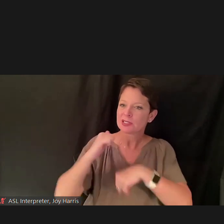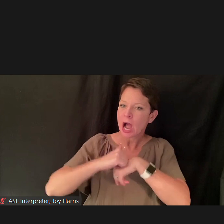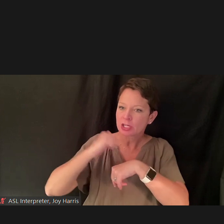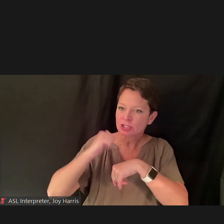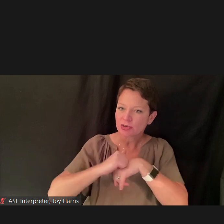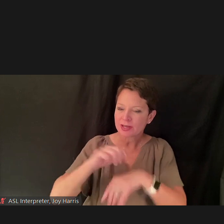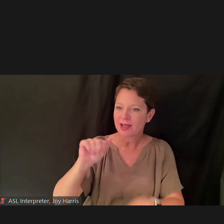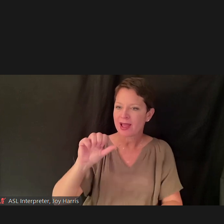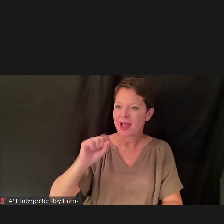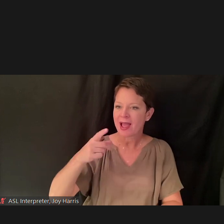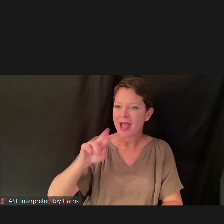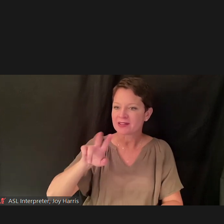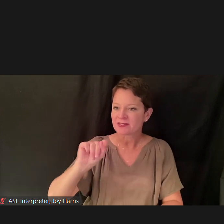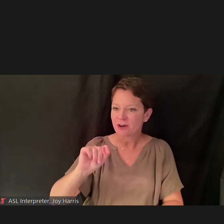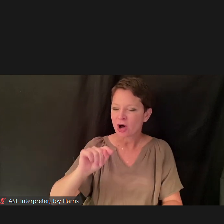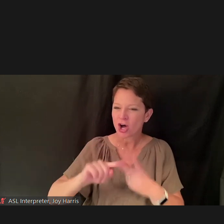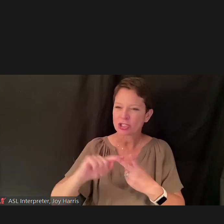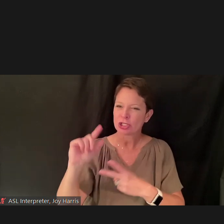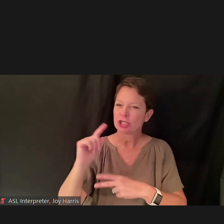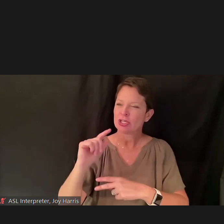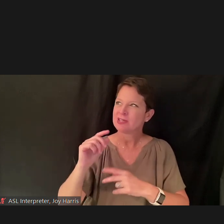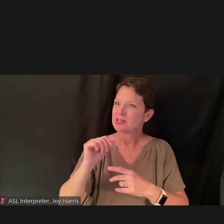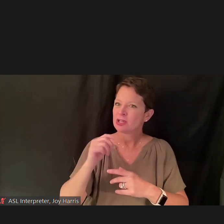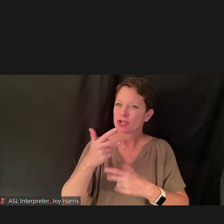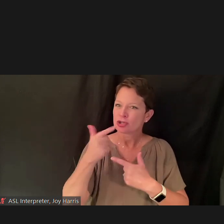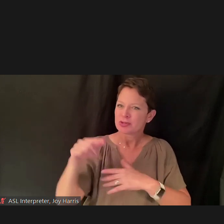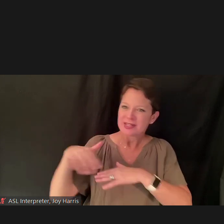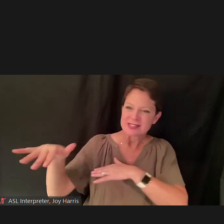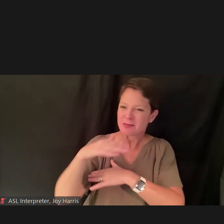porque estas áreas tienen mucho asfalto, no